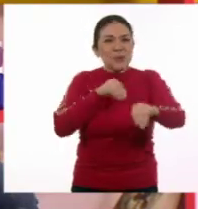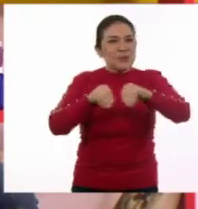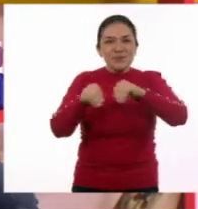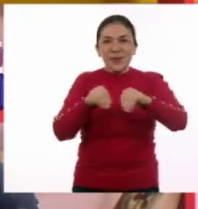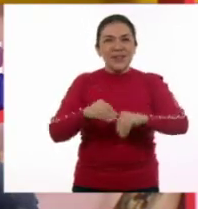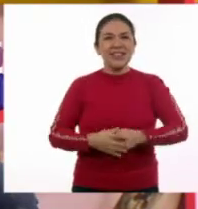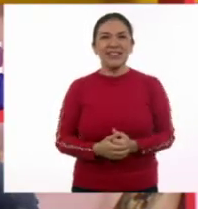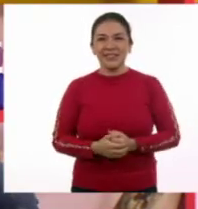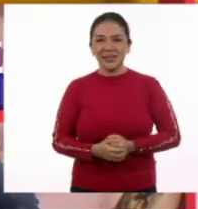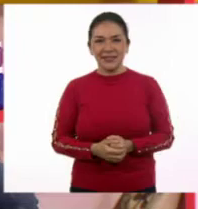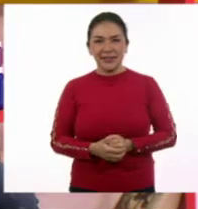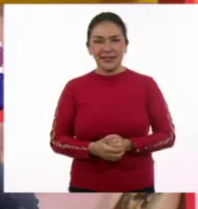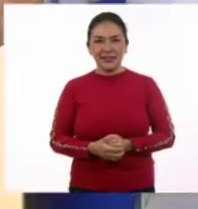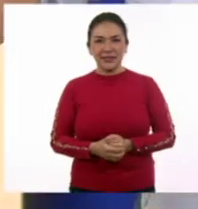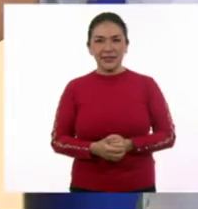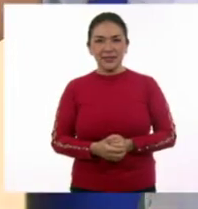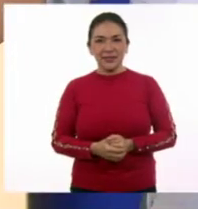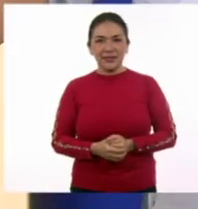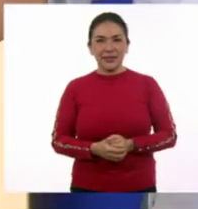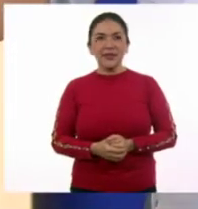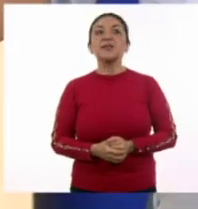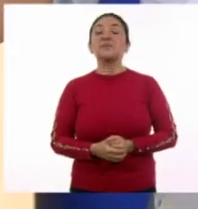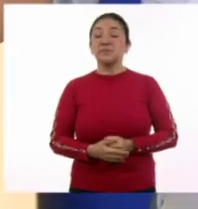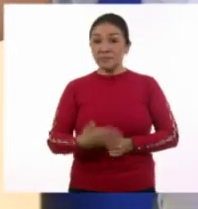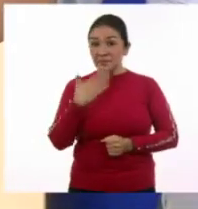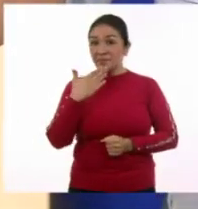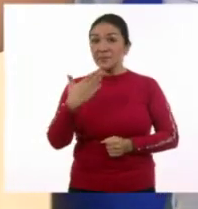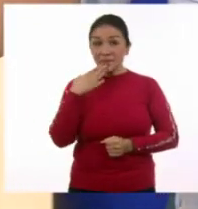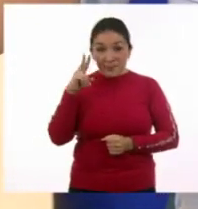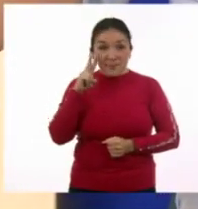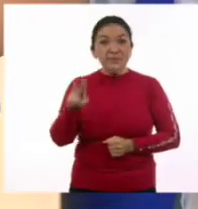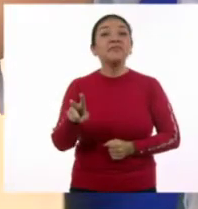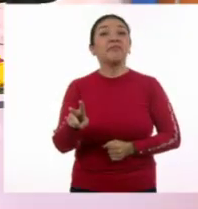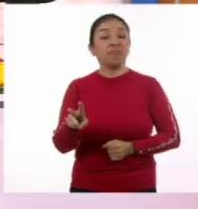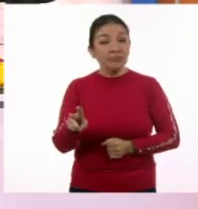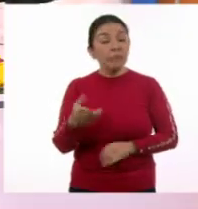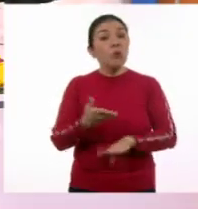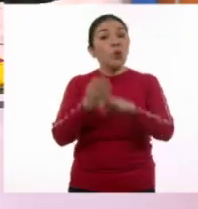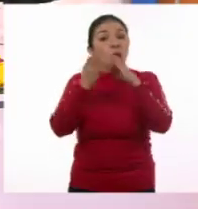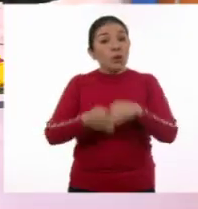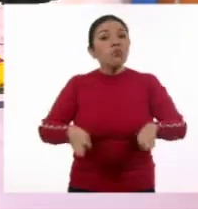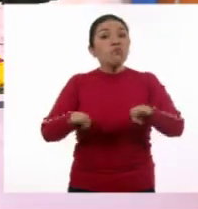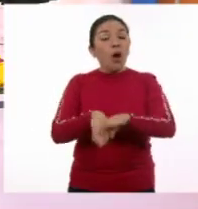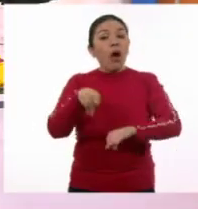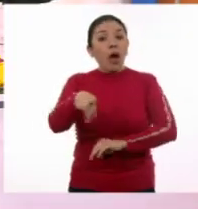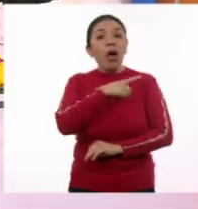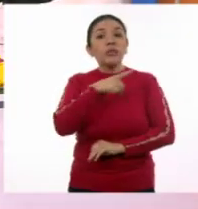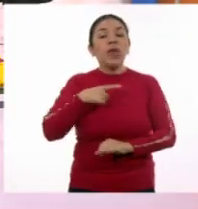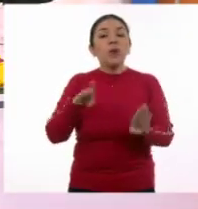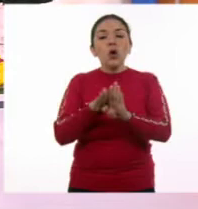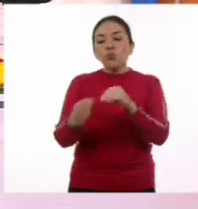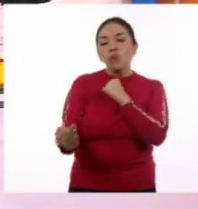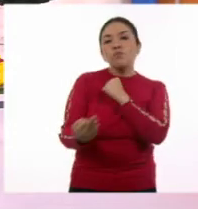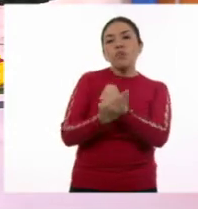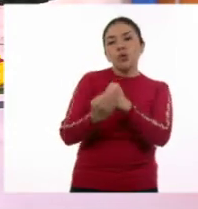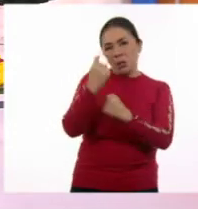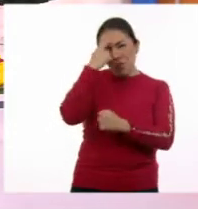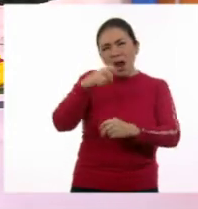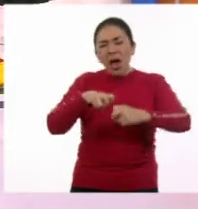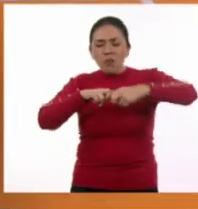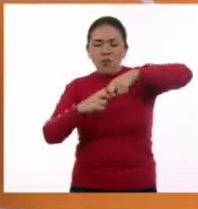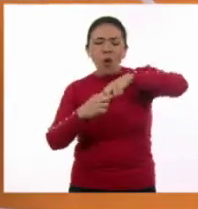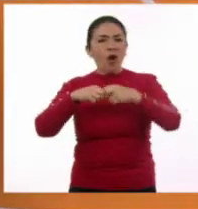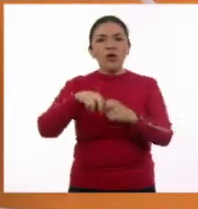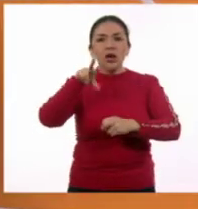articulación muy bien que está listo más importante que podamos tener ahí el soporte para que no se mueva